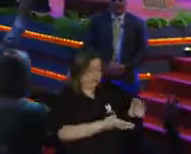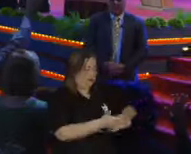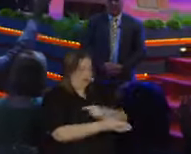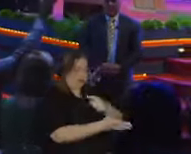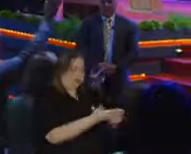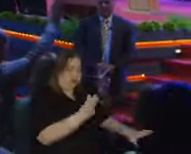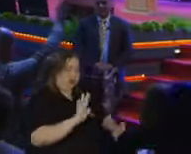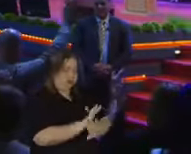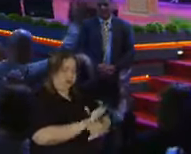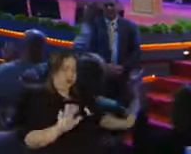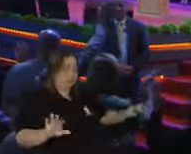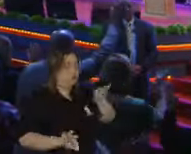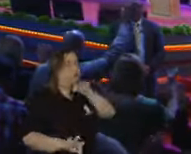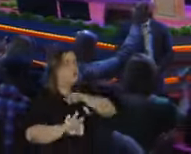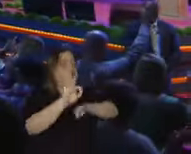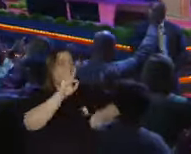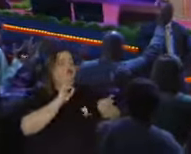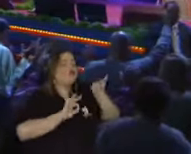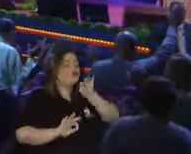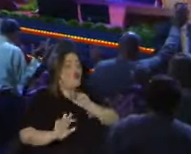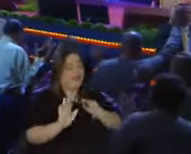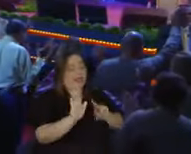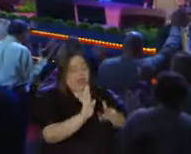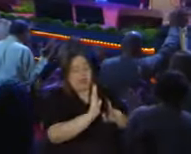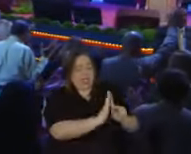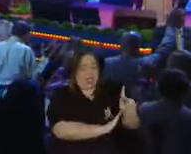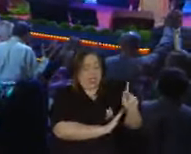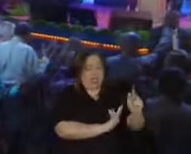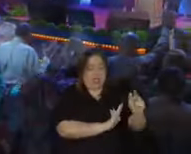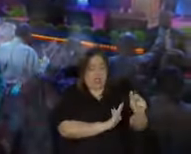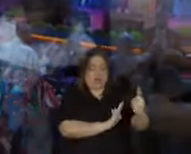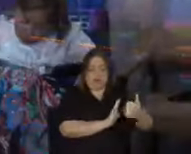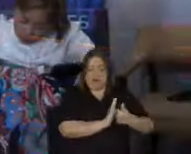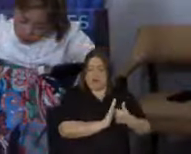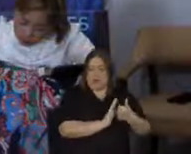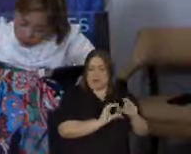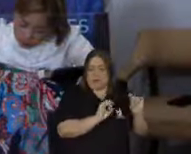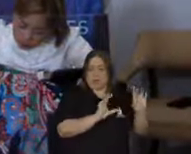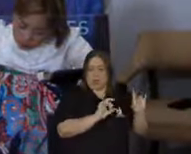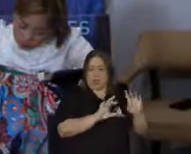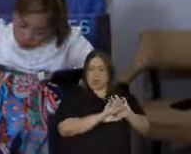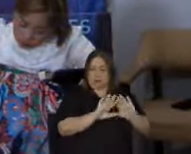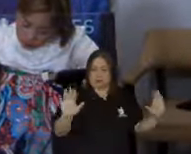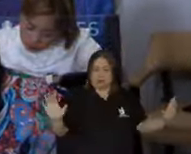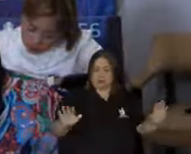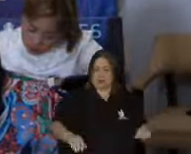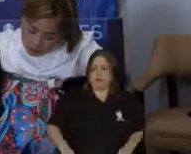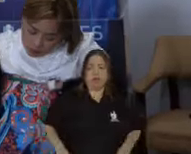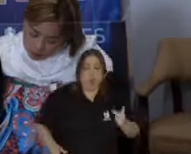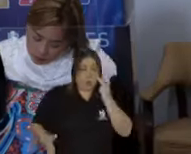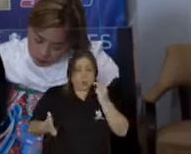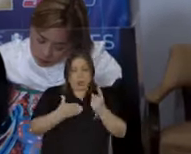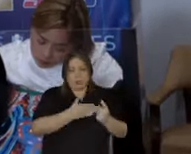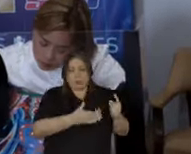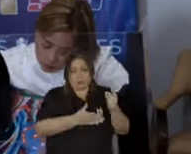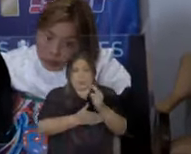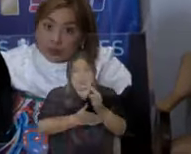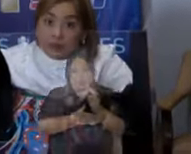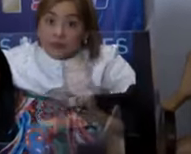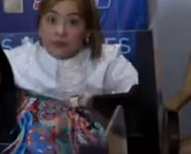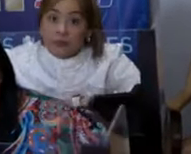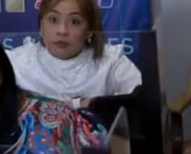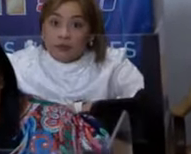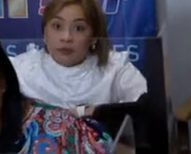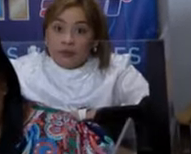de abandono, de suicidio. Oh, ahora, ahora. Sean más que bendecidos en el nombre del Señor.